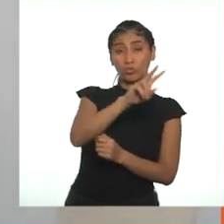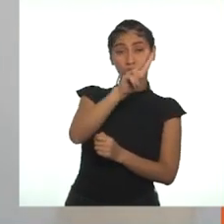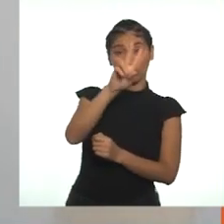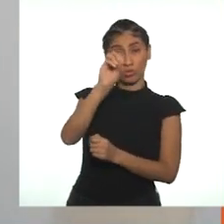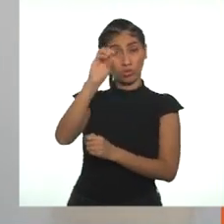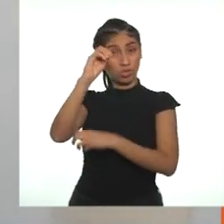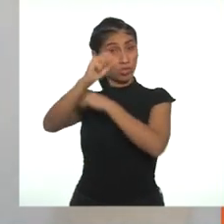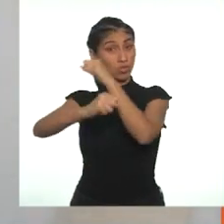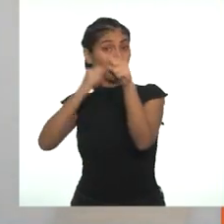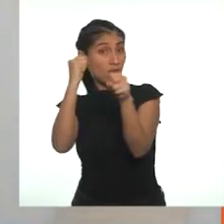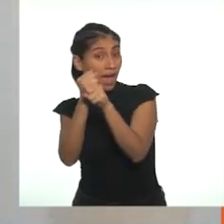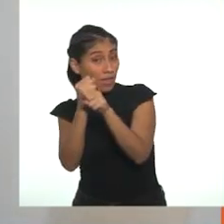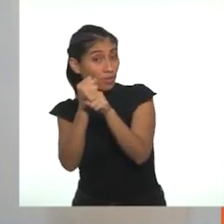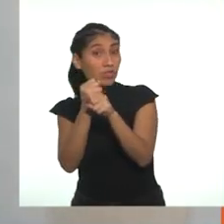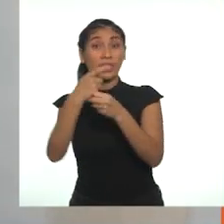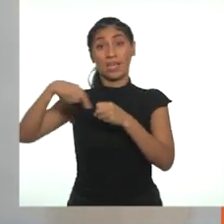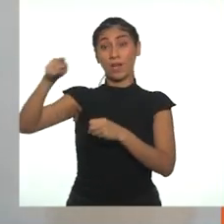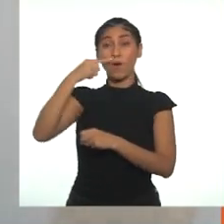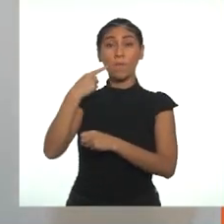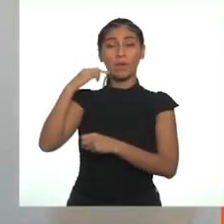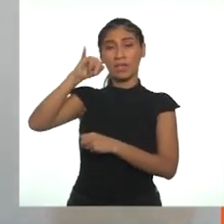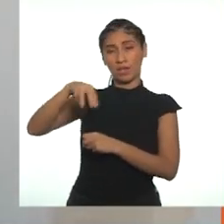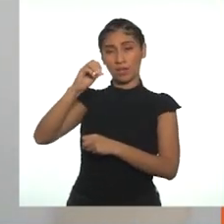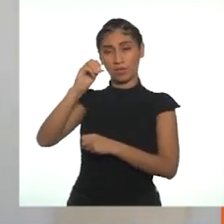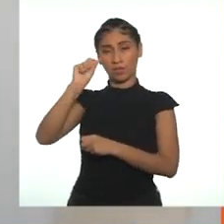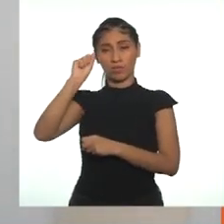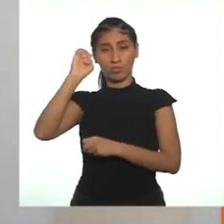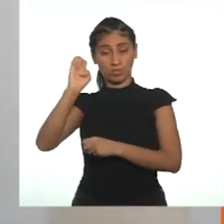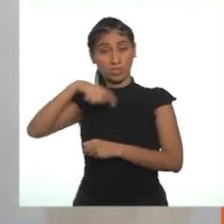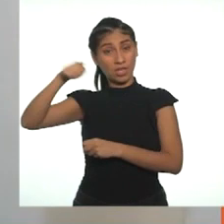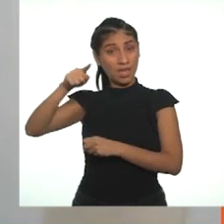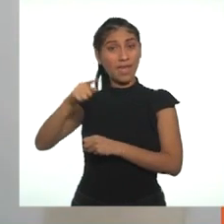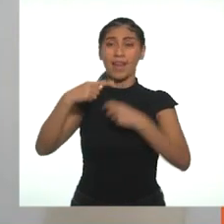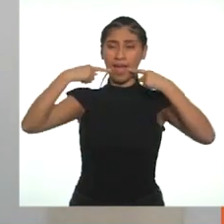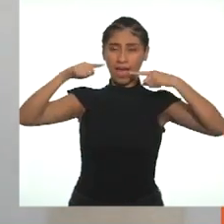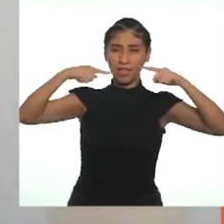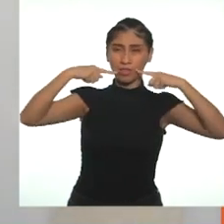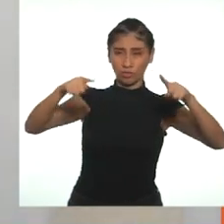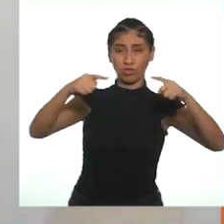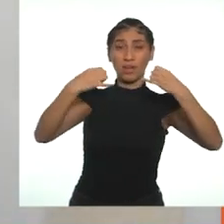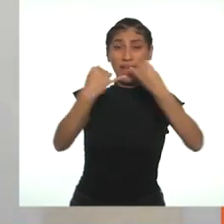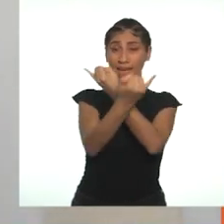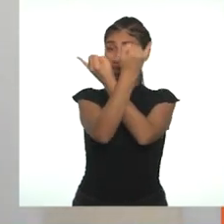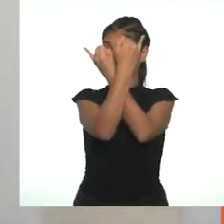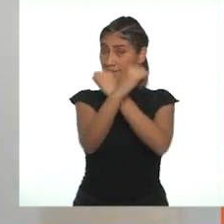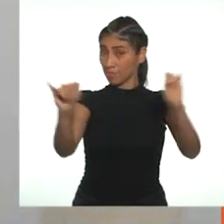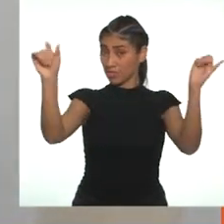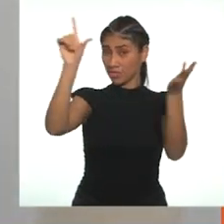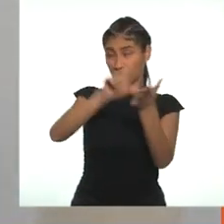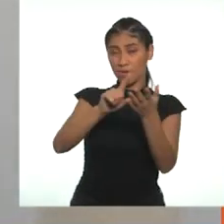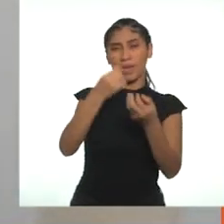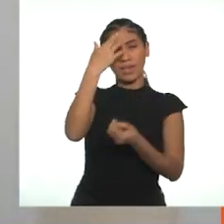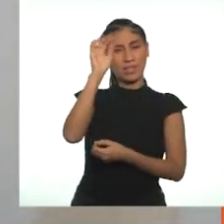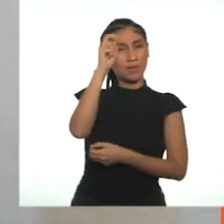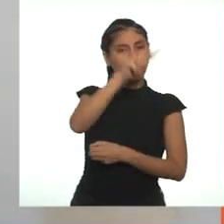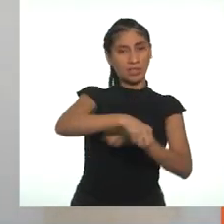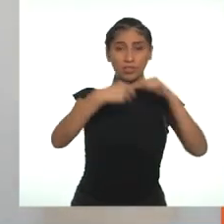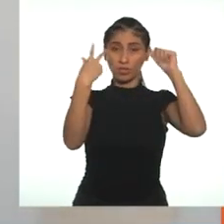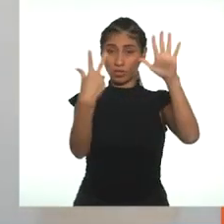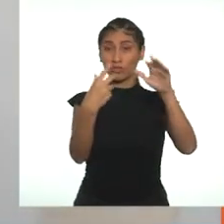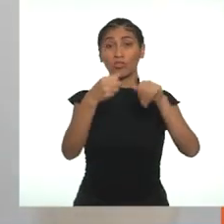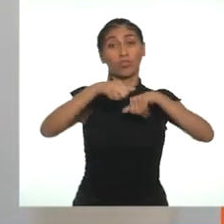desde que el general Don José de San Martín proclamó la independencia del Perú en Lima, el 28 de julio